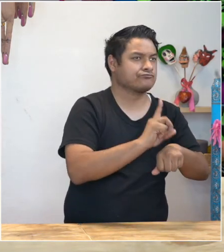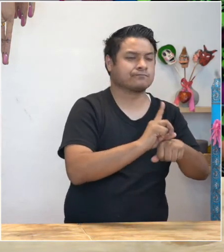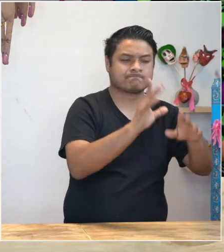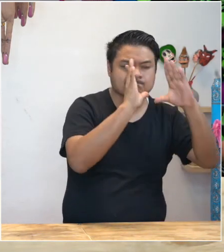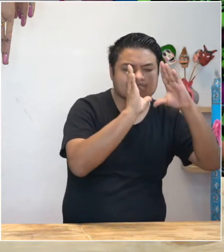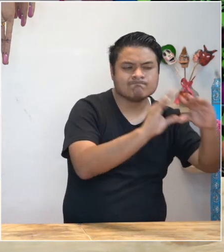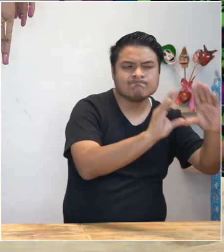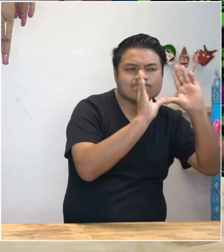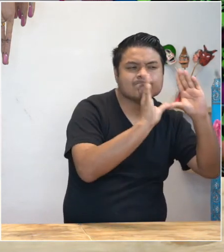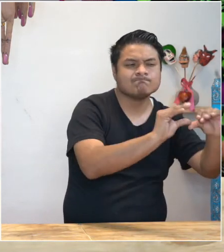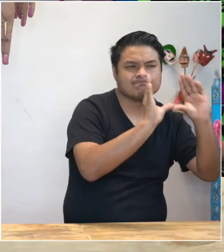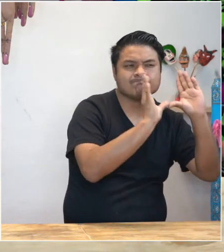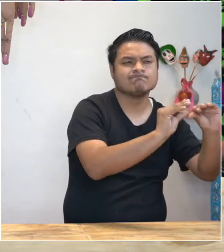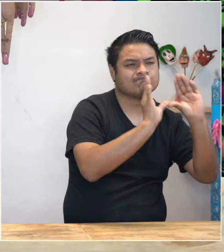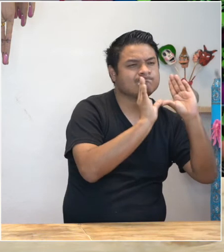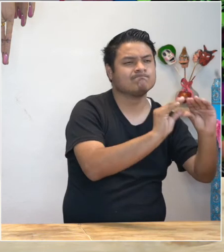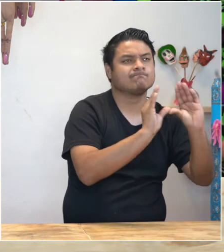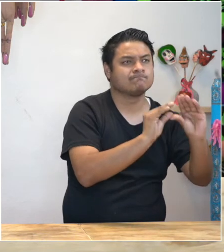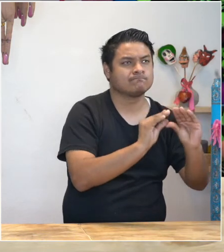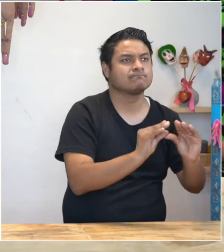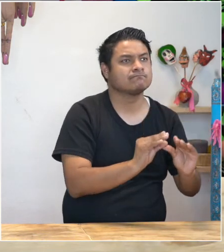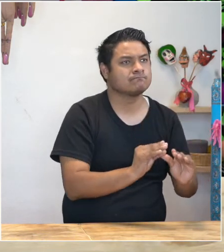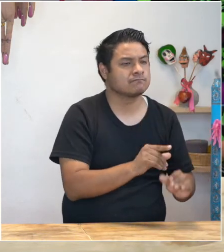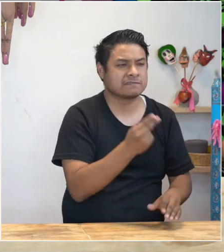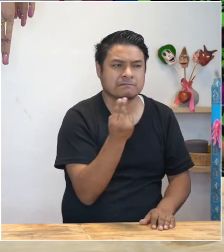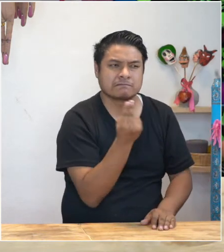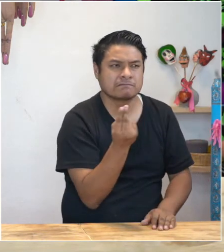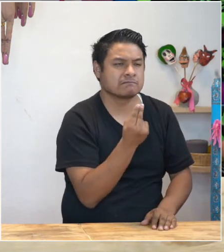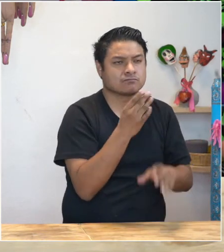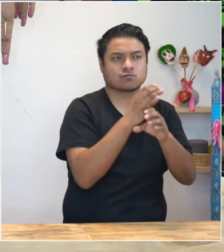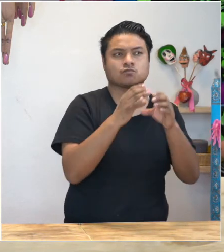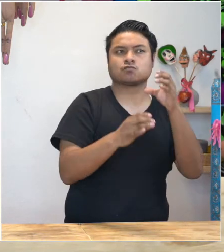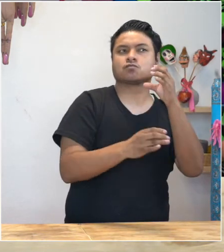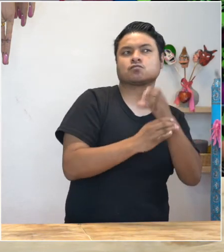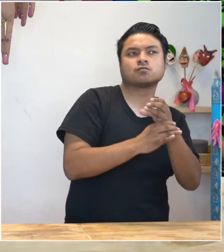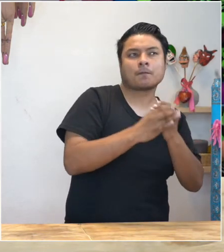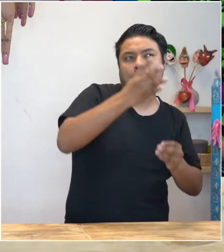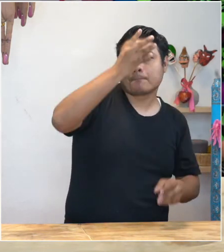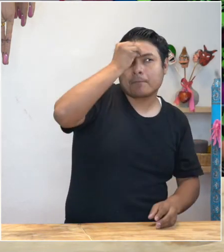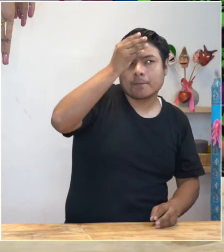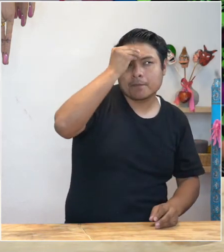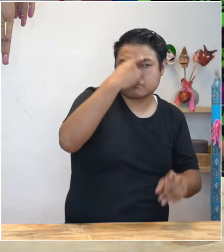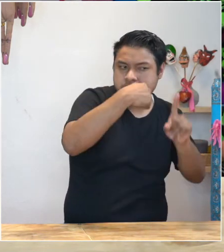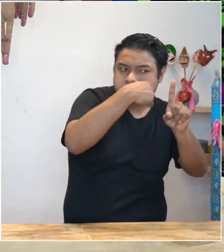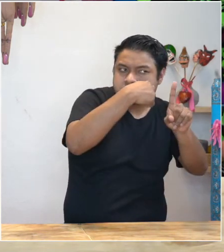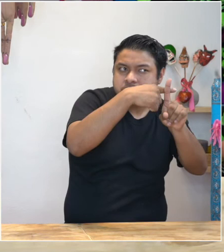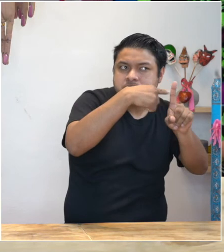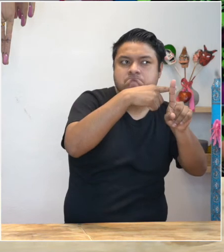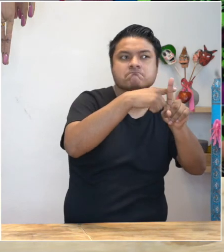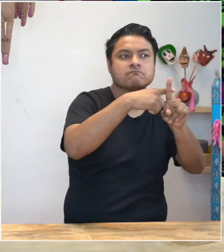nuestros niños es algo muy importante. Él tiene, y muchos niños, muchas personas,